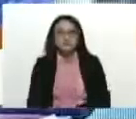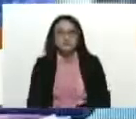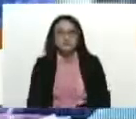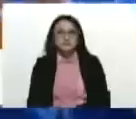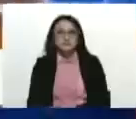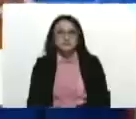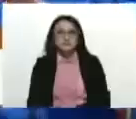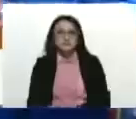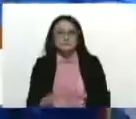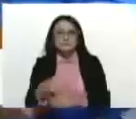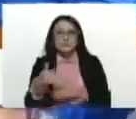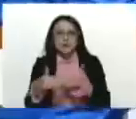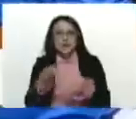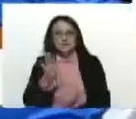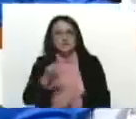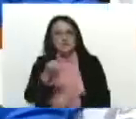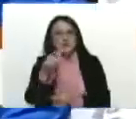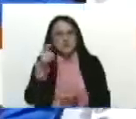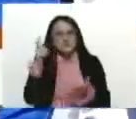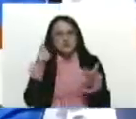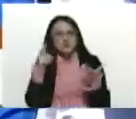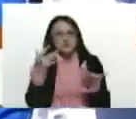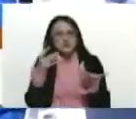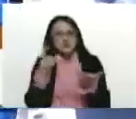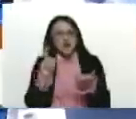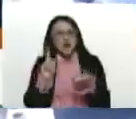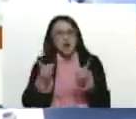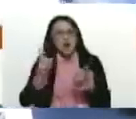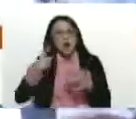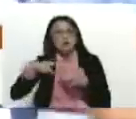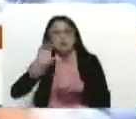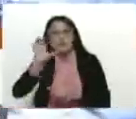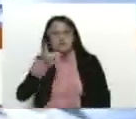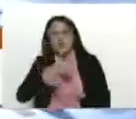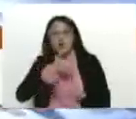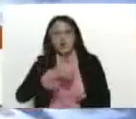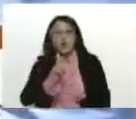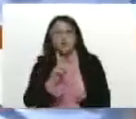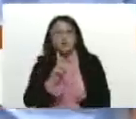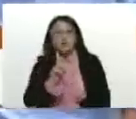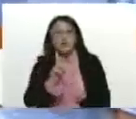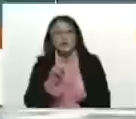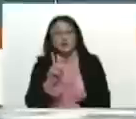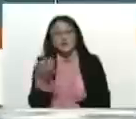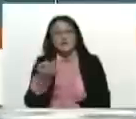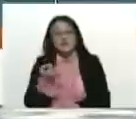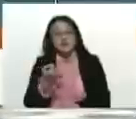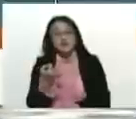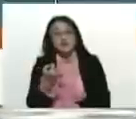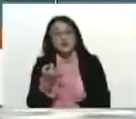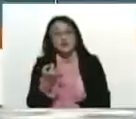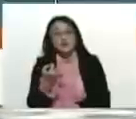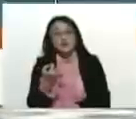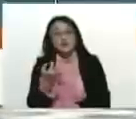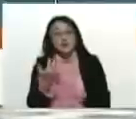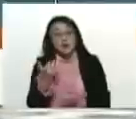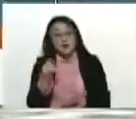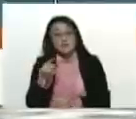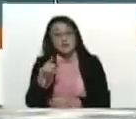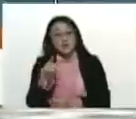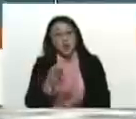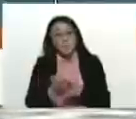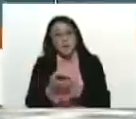y así presidente como usted dice que otros países no han aguantado es verdad y aquí ha habido compañeros